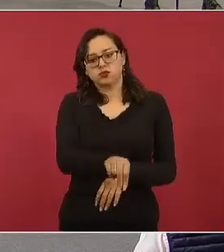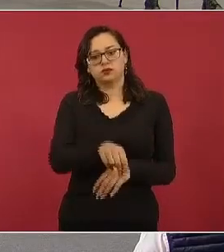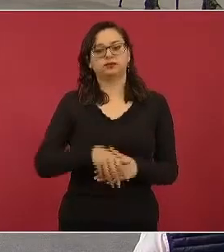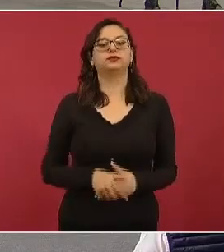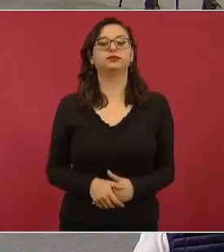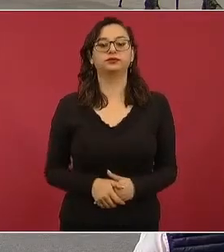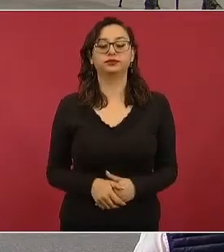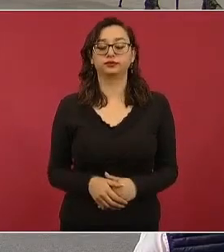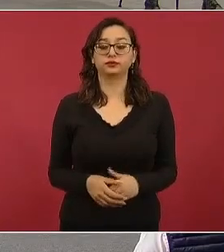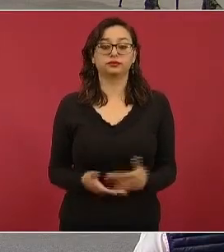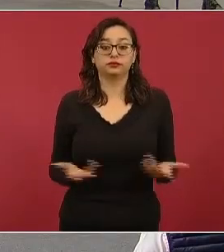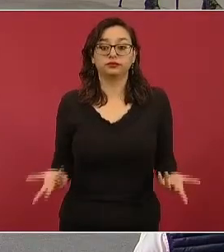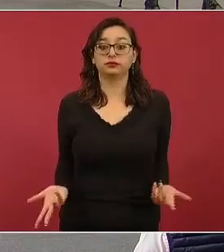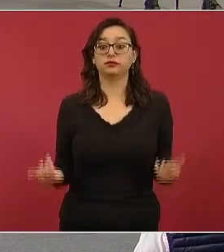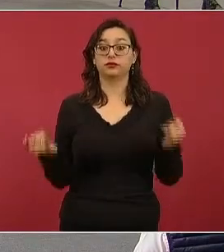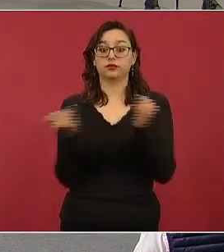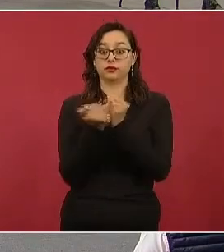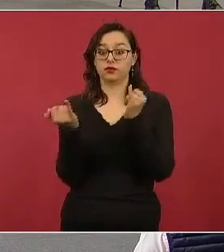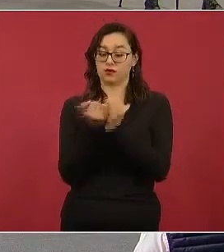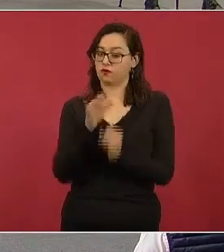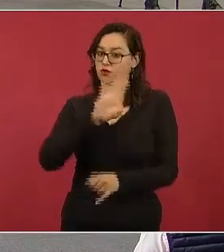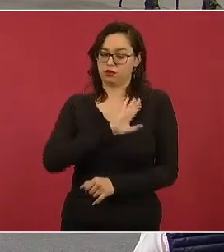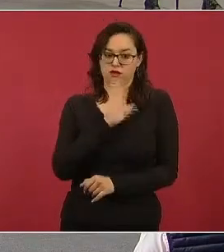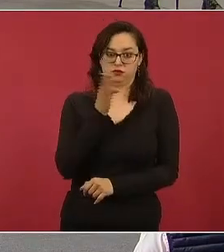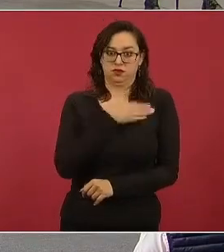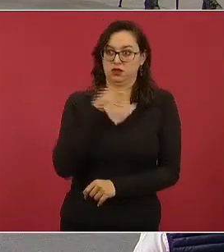empresarios españoles, lo que hablábamos ayer. Pausa.